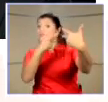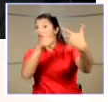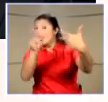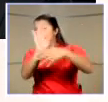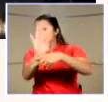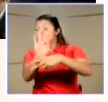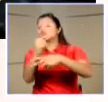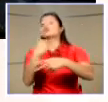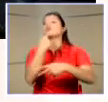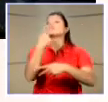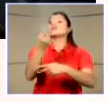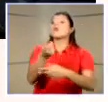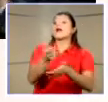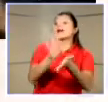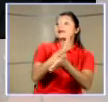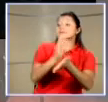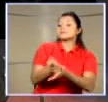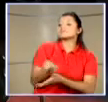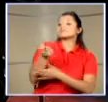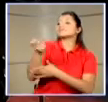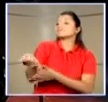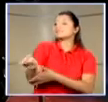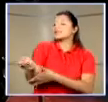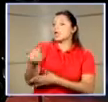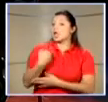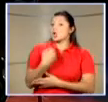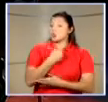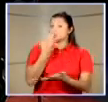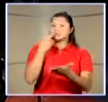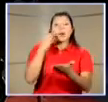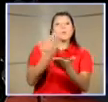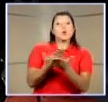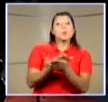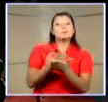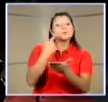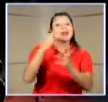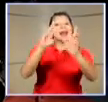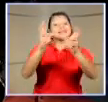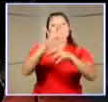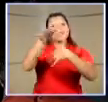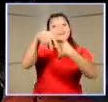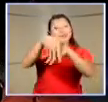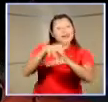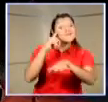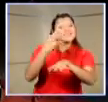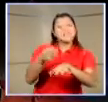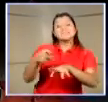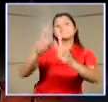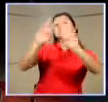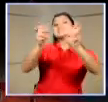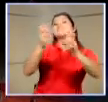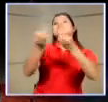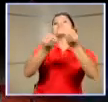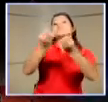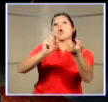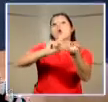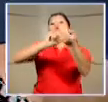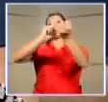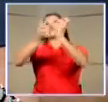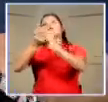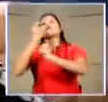voy a dar a usted este documento, que es nuestra propuesta para el tema integral fiscal, que se llama Hacia una reforma